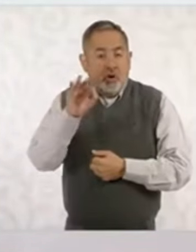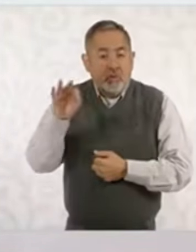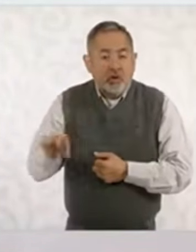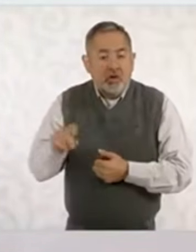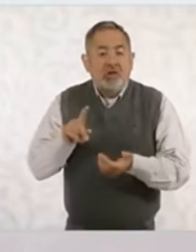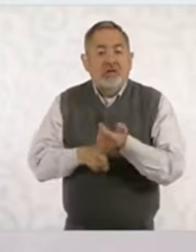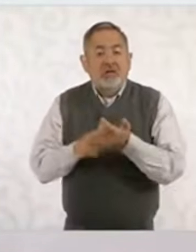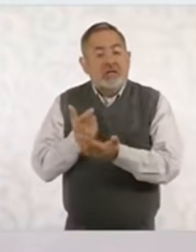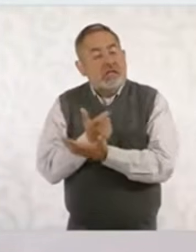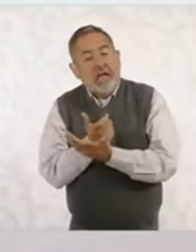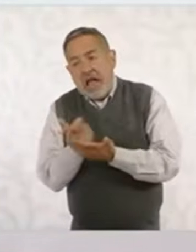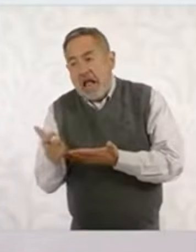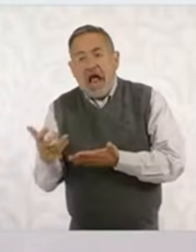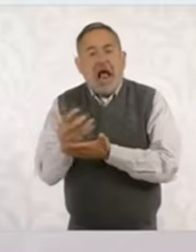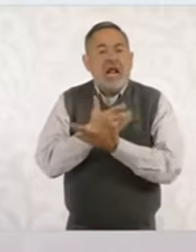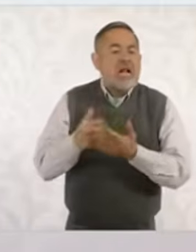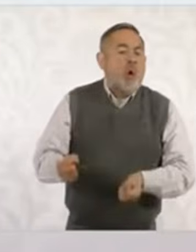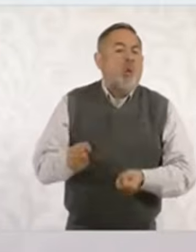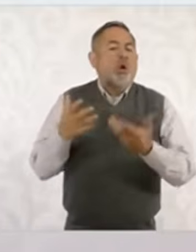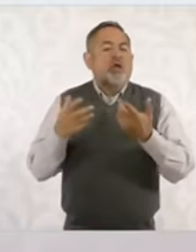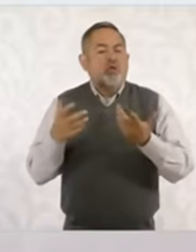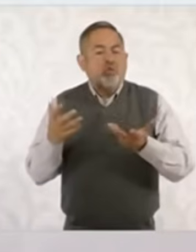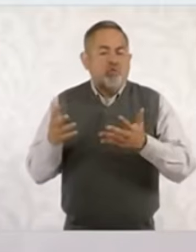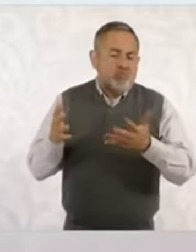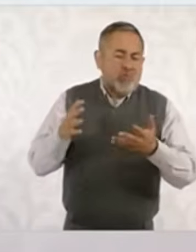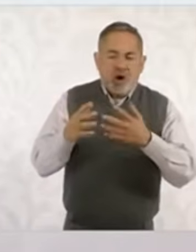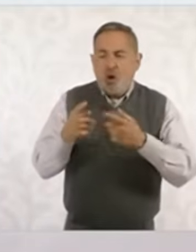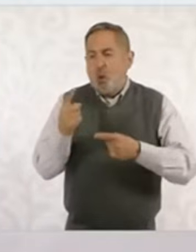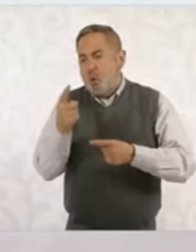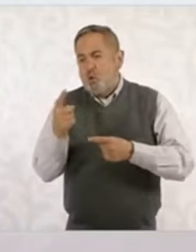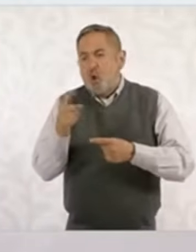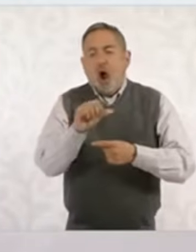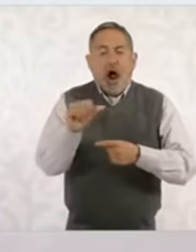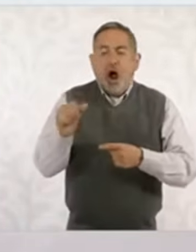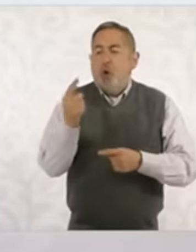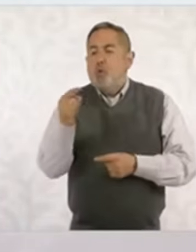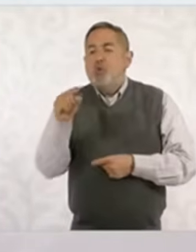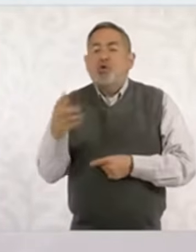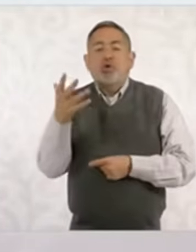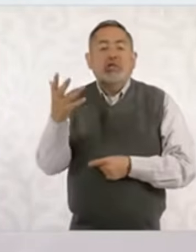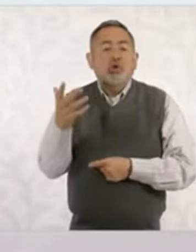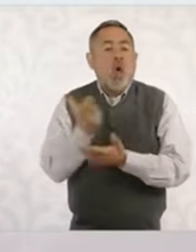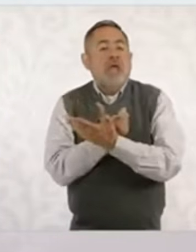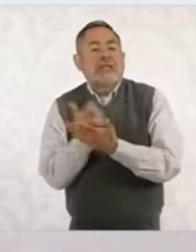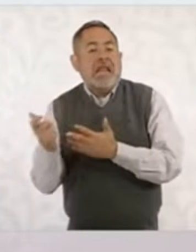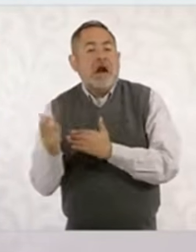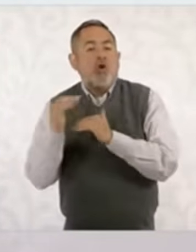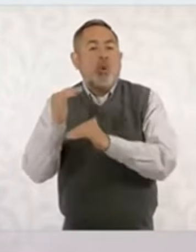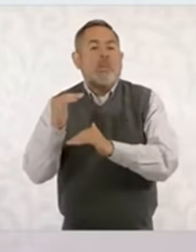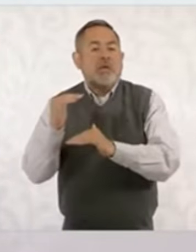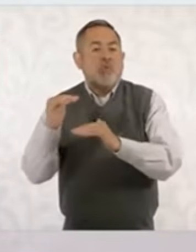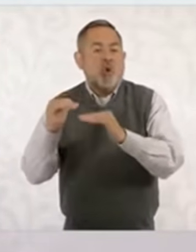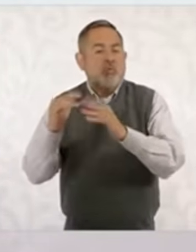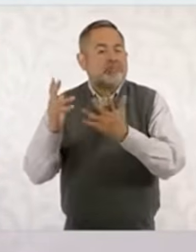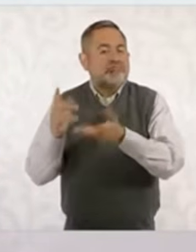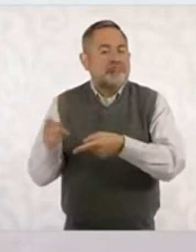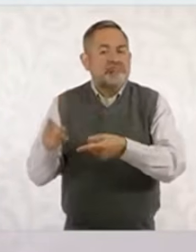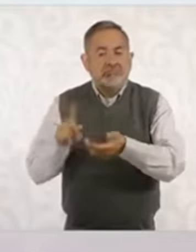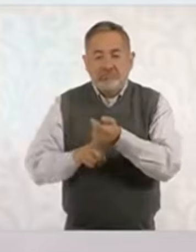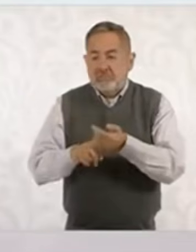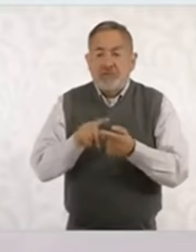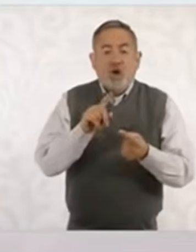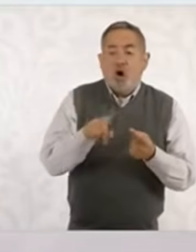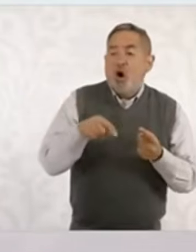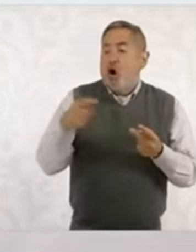de salario entre 1 a 1.5 salarios mínimos y el resto